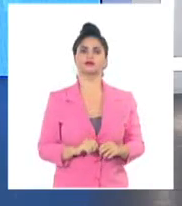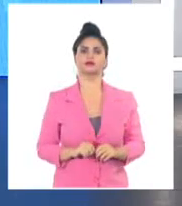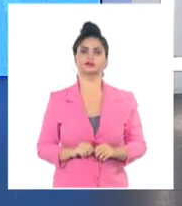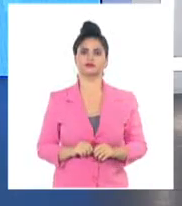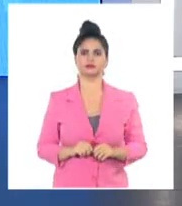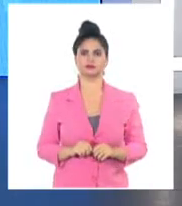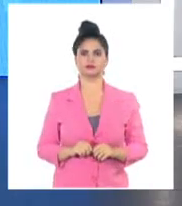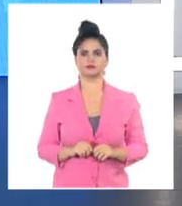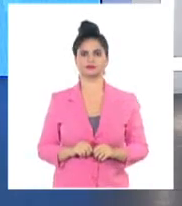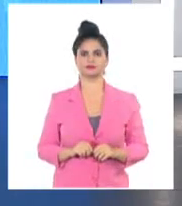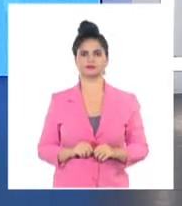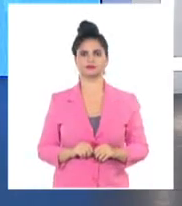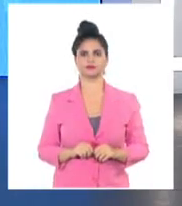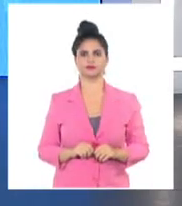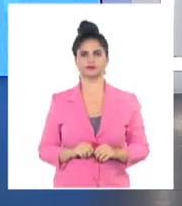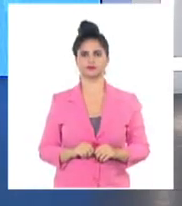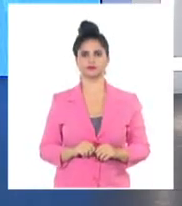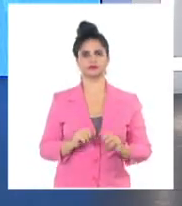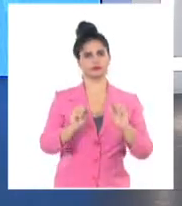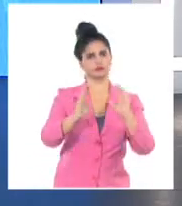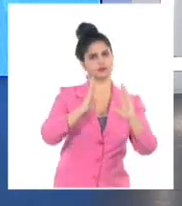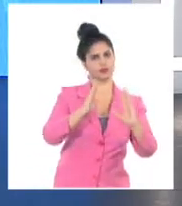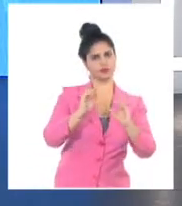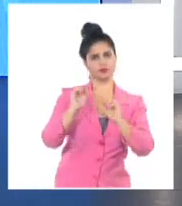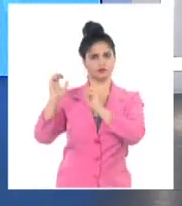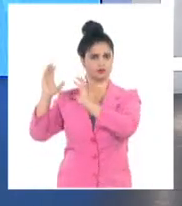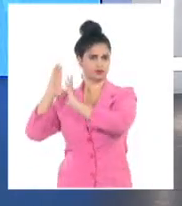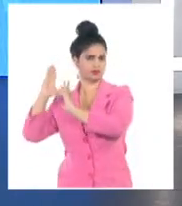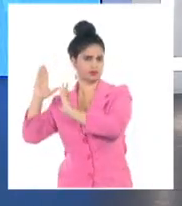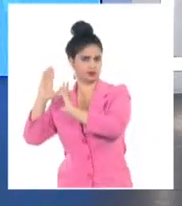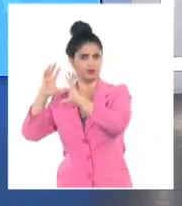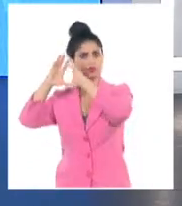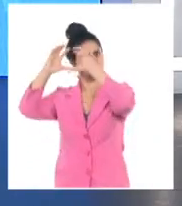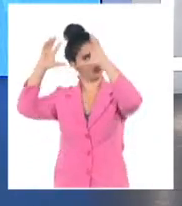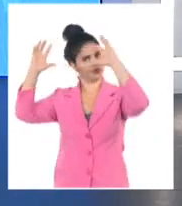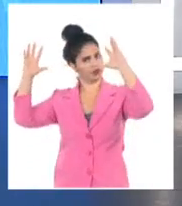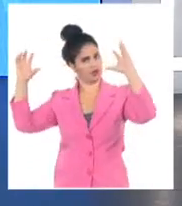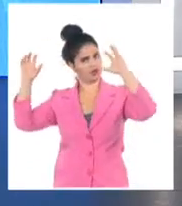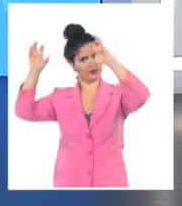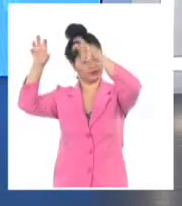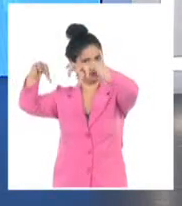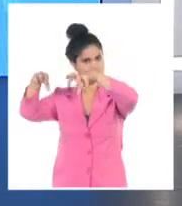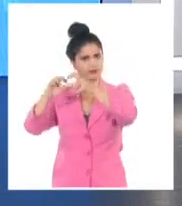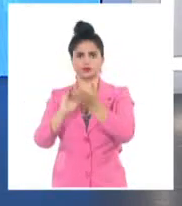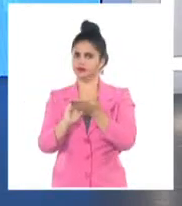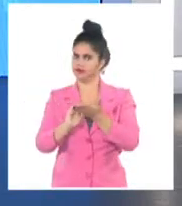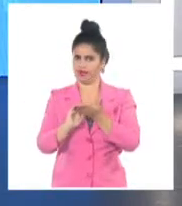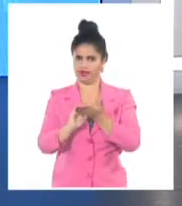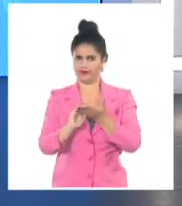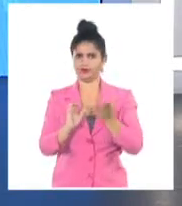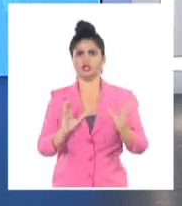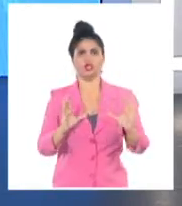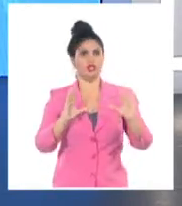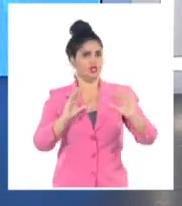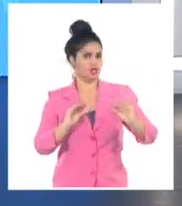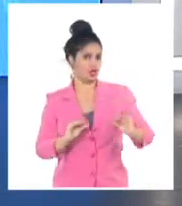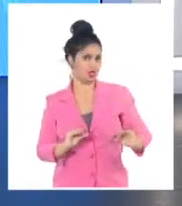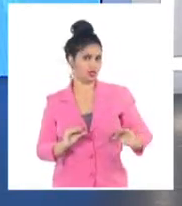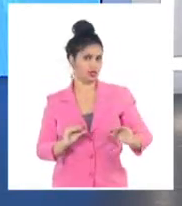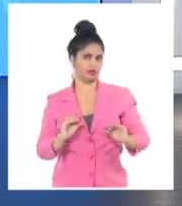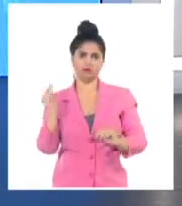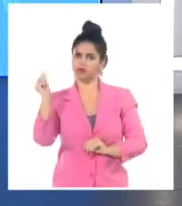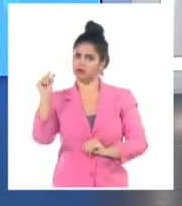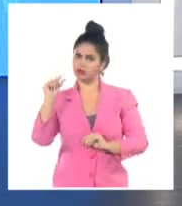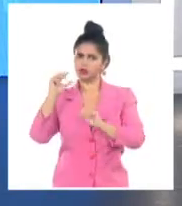horas de la tarde. En el resto del territorio, algunos nublados parciales y escasas precipitaciones. Ya en la noche irá disminuyendo nuevamente la nubosidad en el occidente, algunos